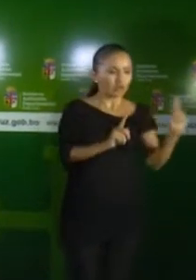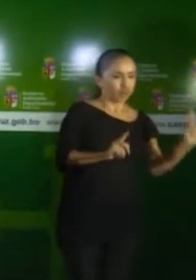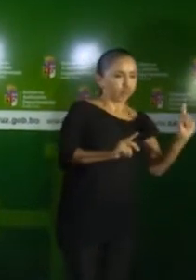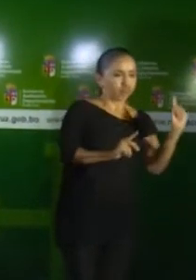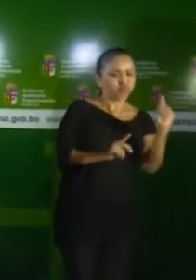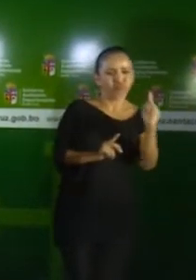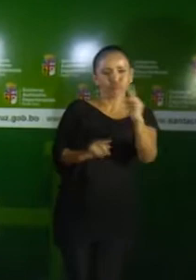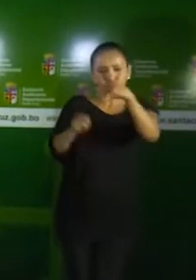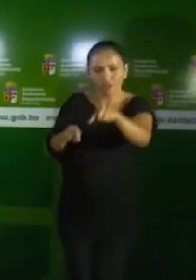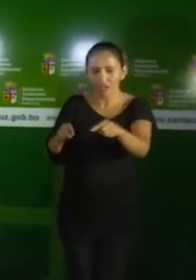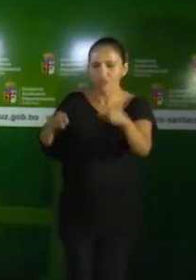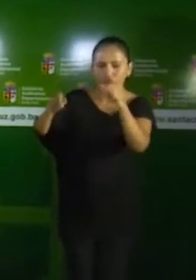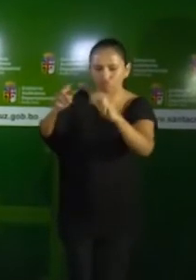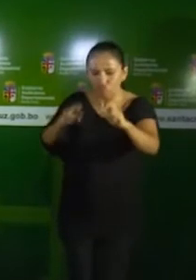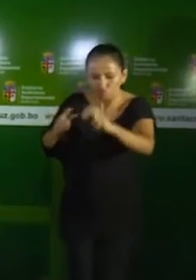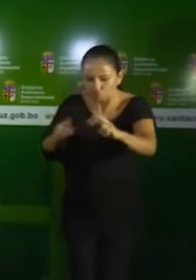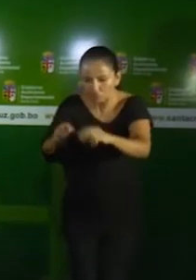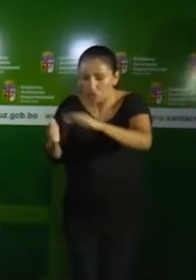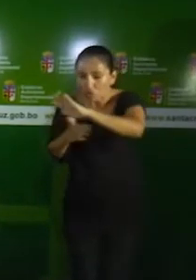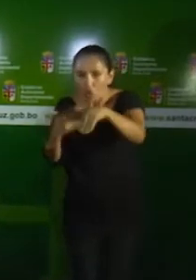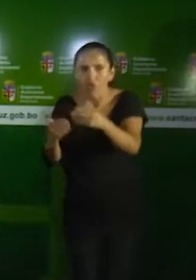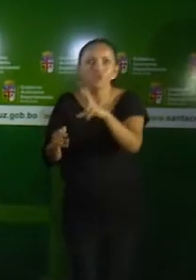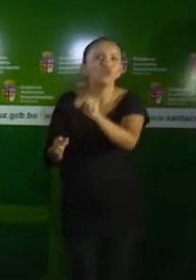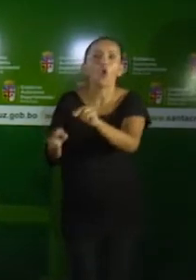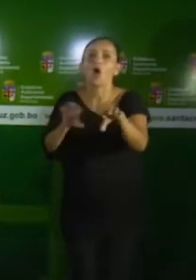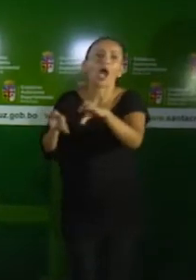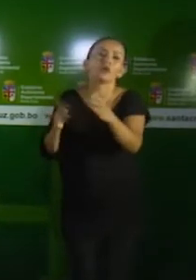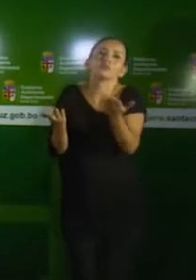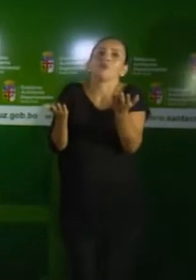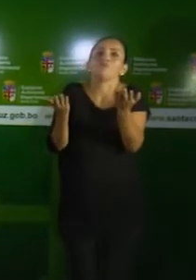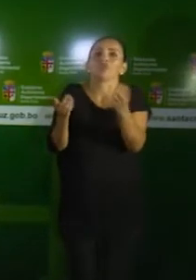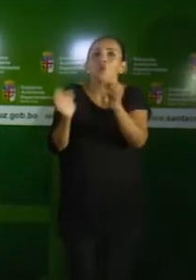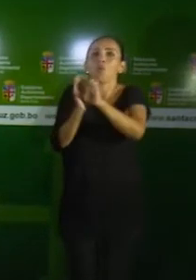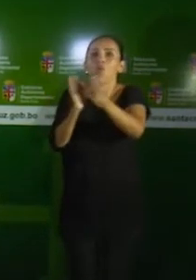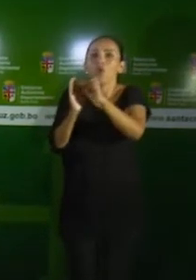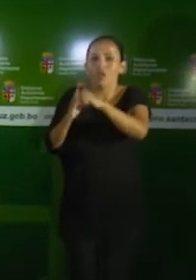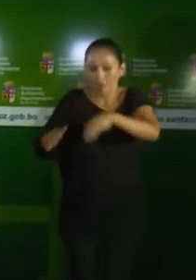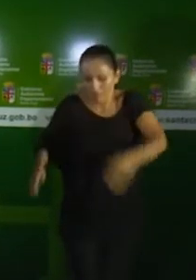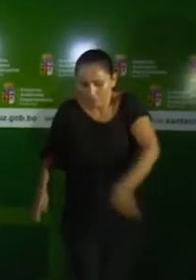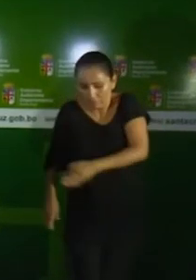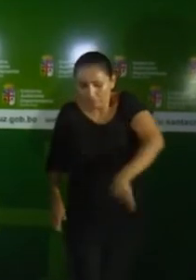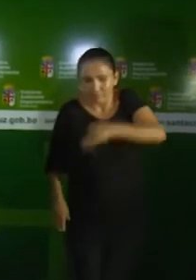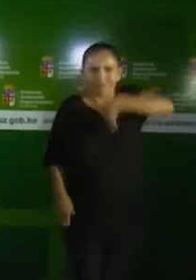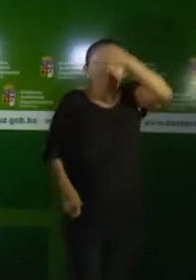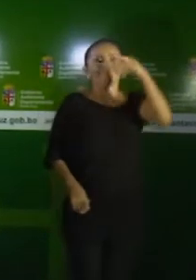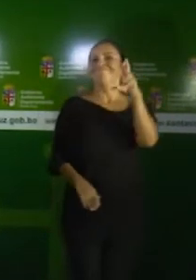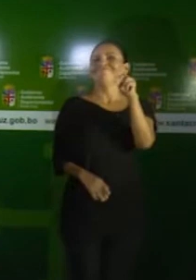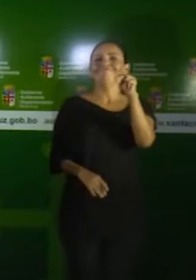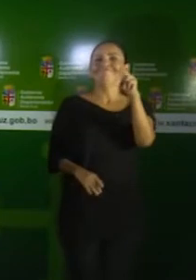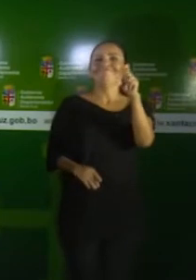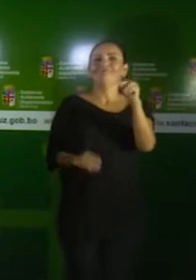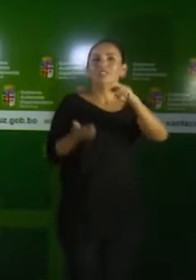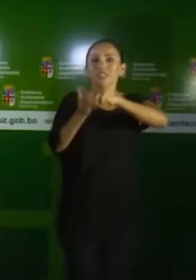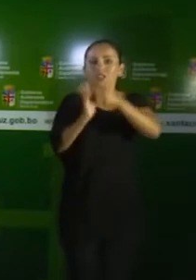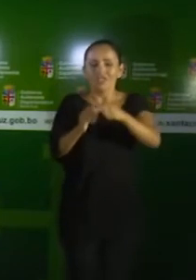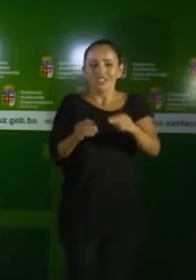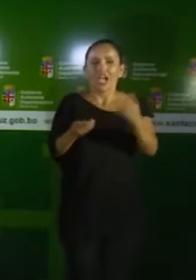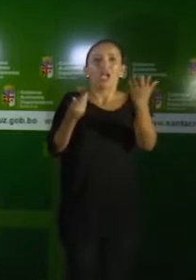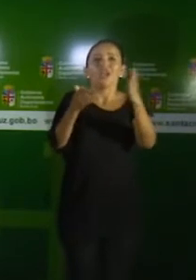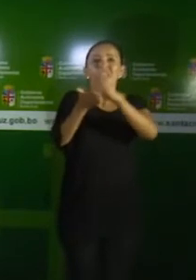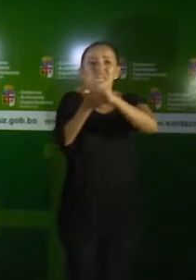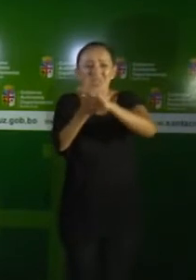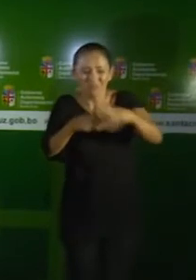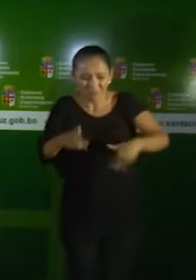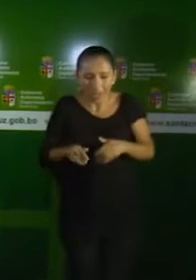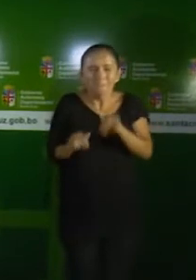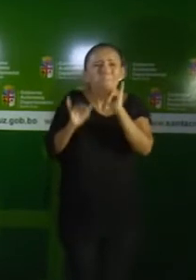procedimiento respectivo. No se procede de ninguna manera a hacer un embalsamamiento ni tampoco la higiene mortuoria. Como está